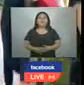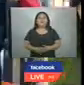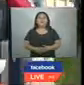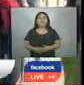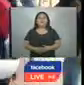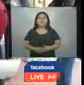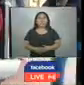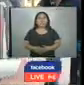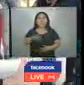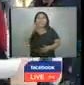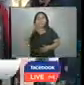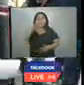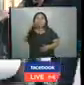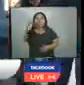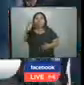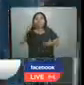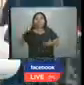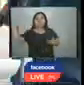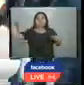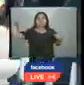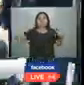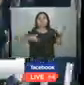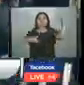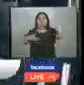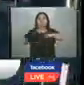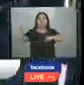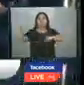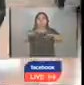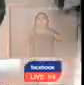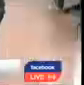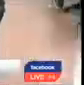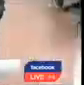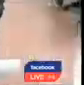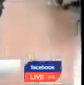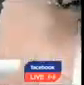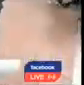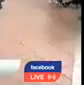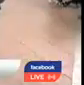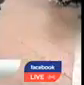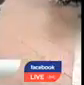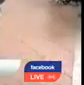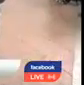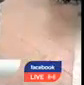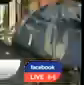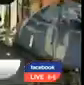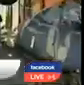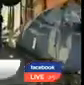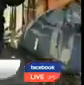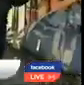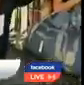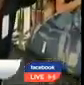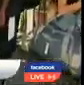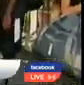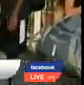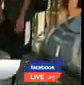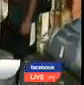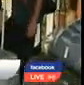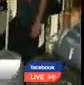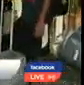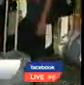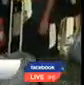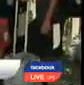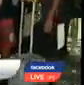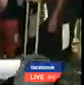El país ya está recibiendo turistas que vienen a pasar las fiestas decembrinas en El Salvador. Las autoridades dijeron que esperan